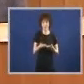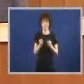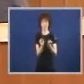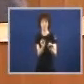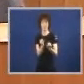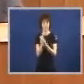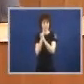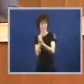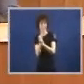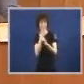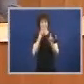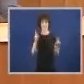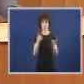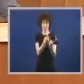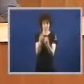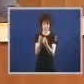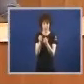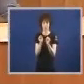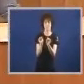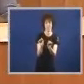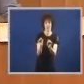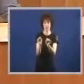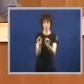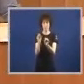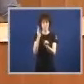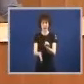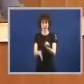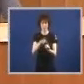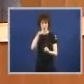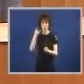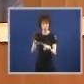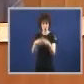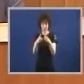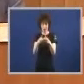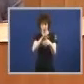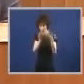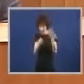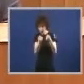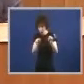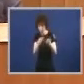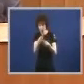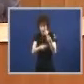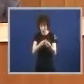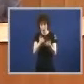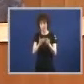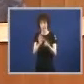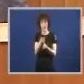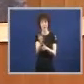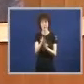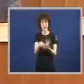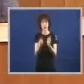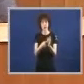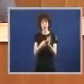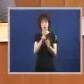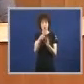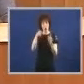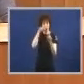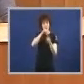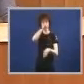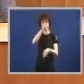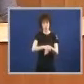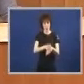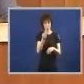necesita, malia causar dor social, non se teñen conseguido os obxectivos marcados pola lei. Por lo tanto, é unha lei fracasada e vostedes